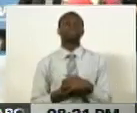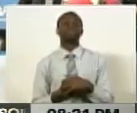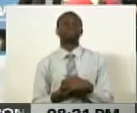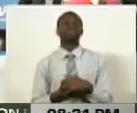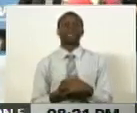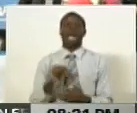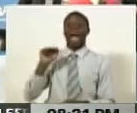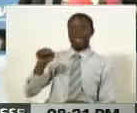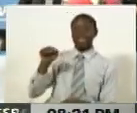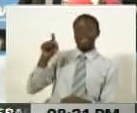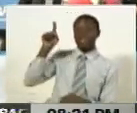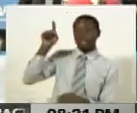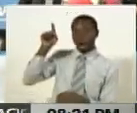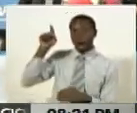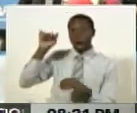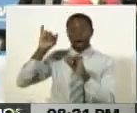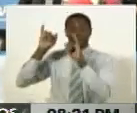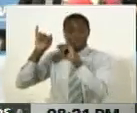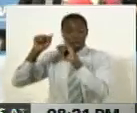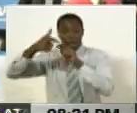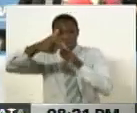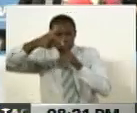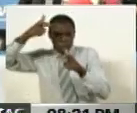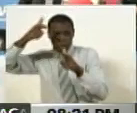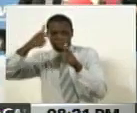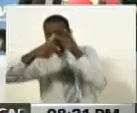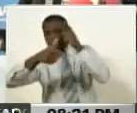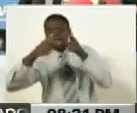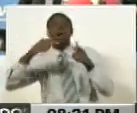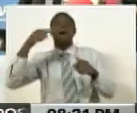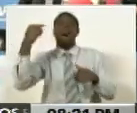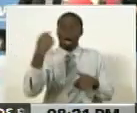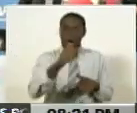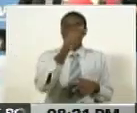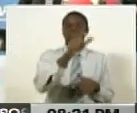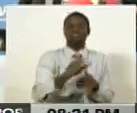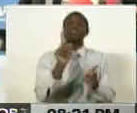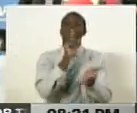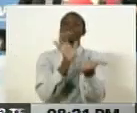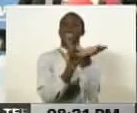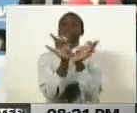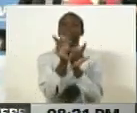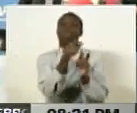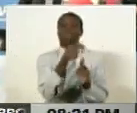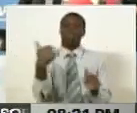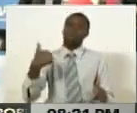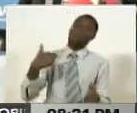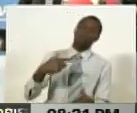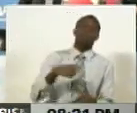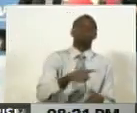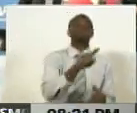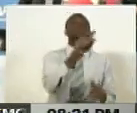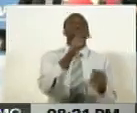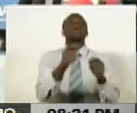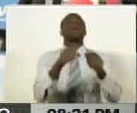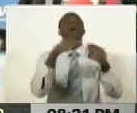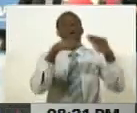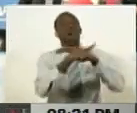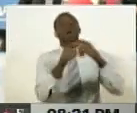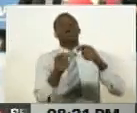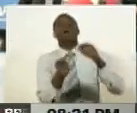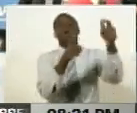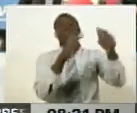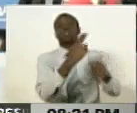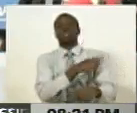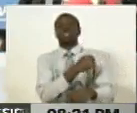los disparos mortalmente hirieron a Jesús Zulbarán, que ingresó al hospital falleciendo, siendo